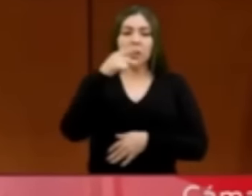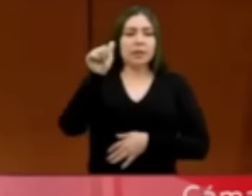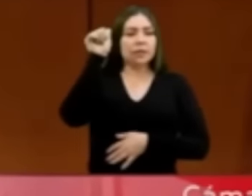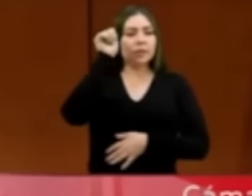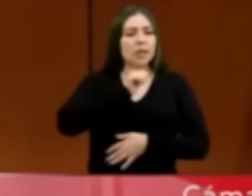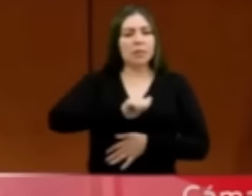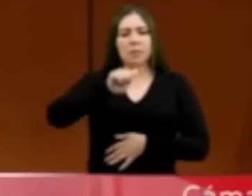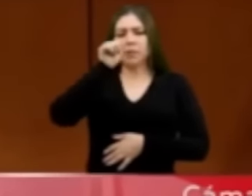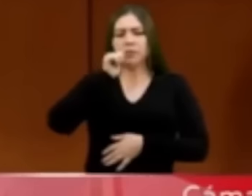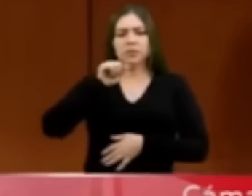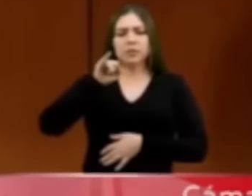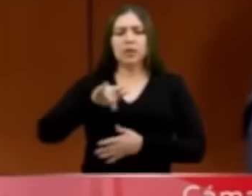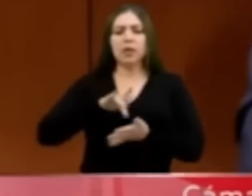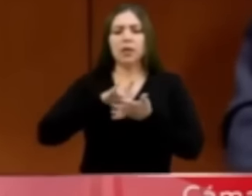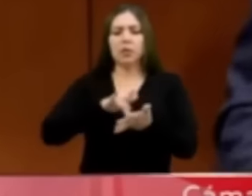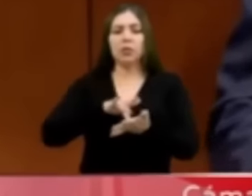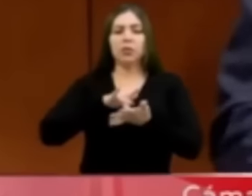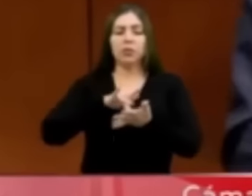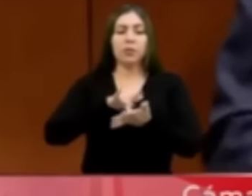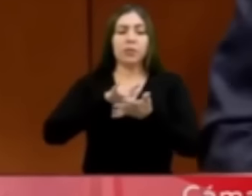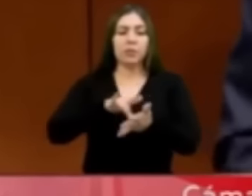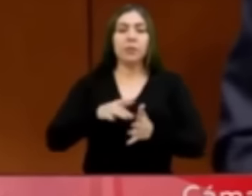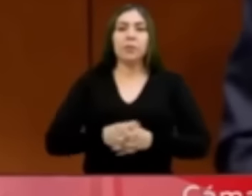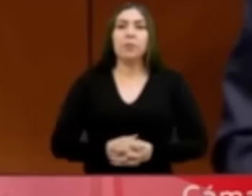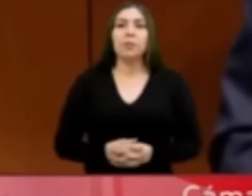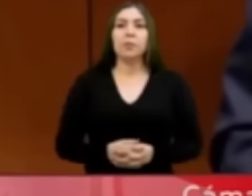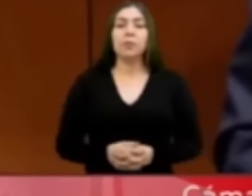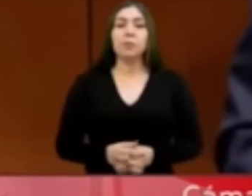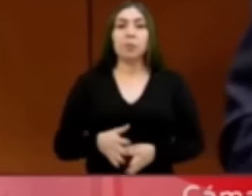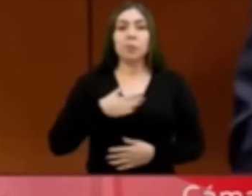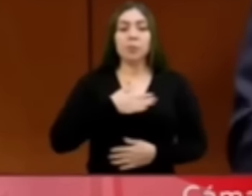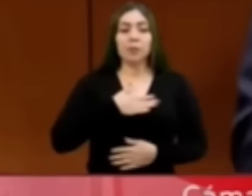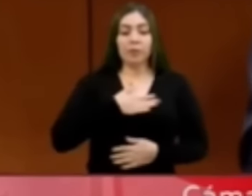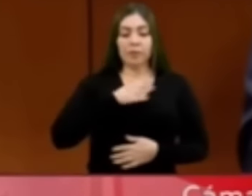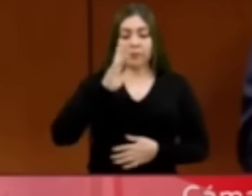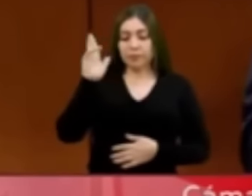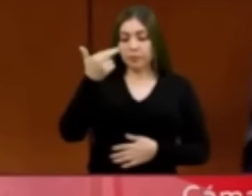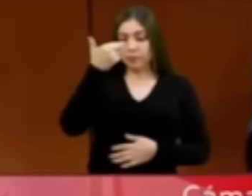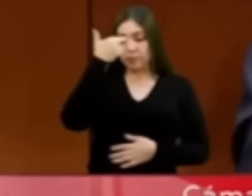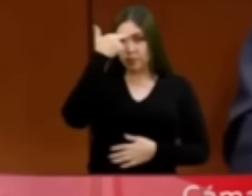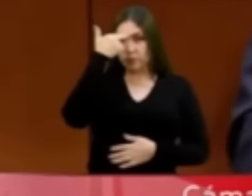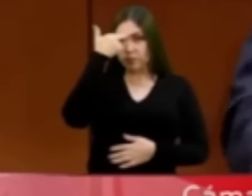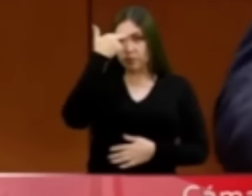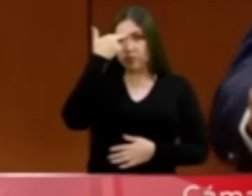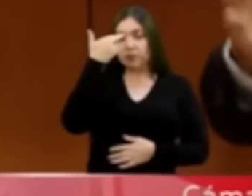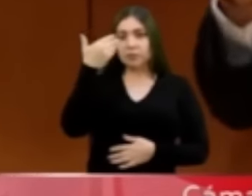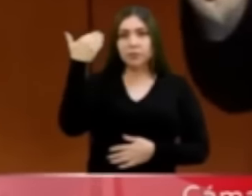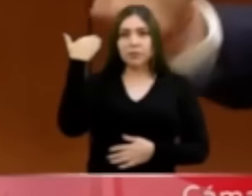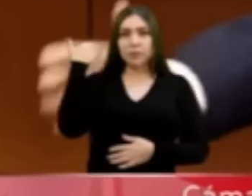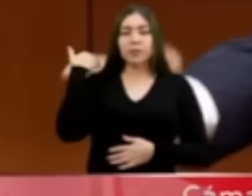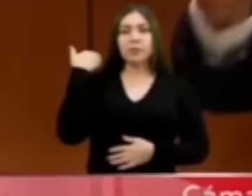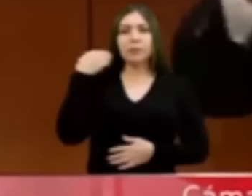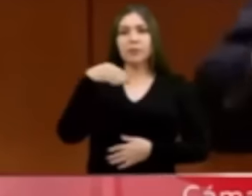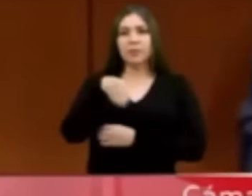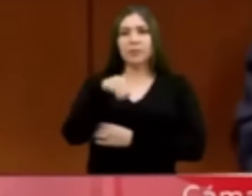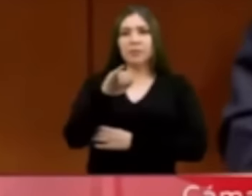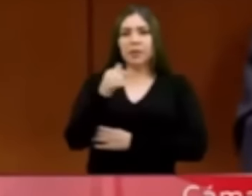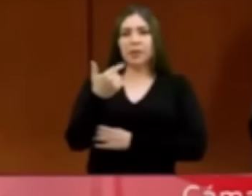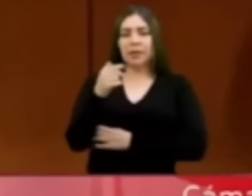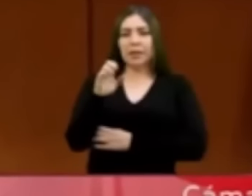los apoyamos. Recuerdo cuando quiso ser Miguel, nuestro excompañero del